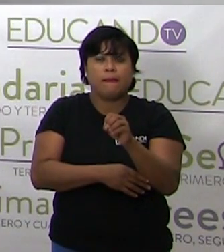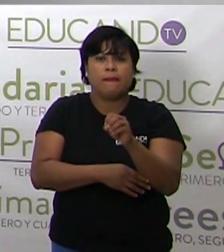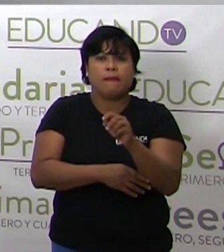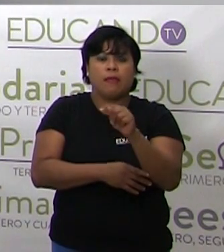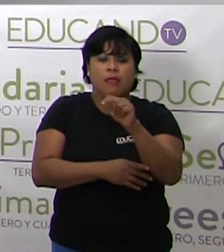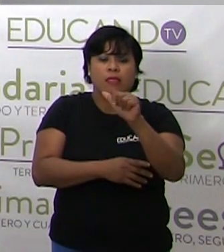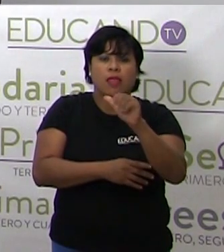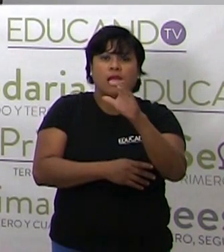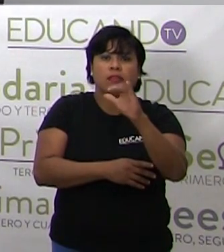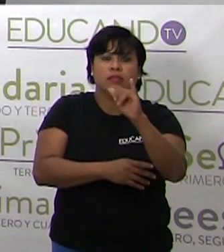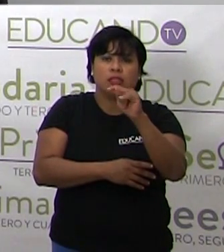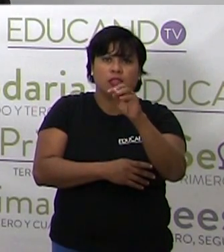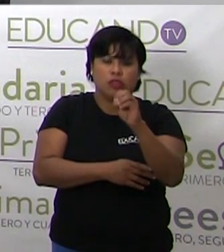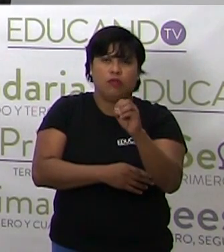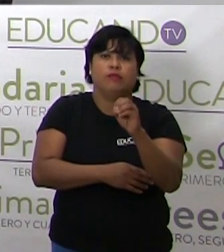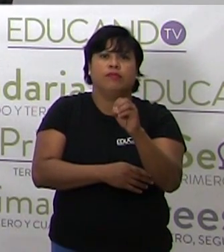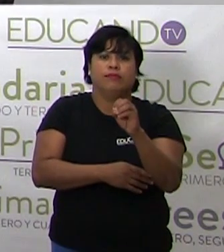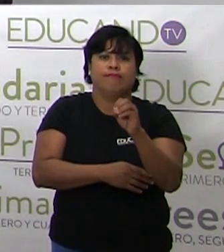tácito,